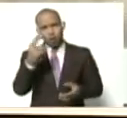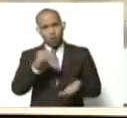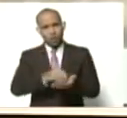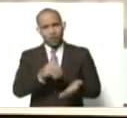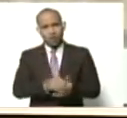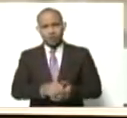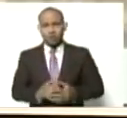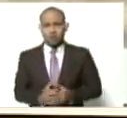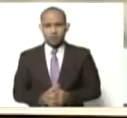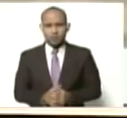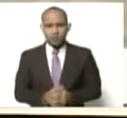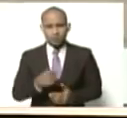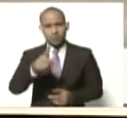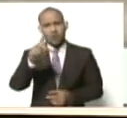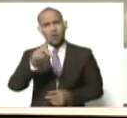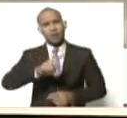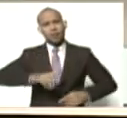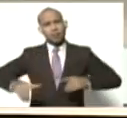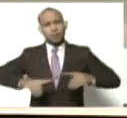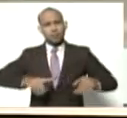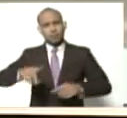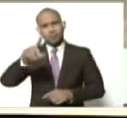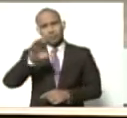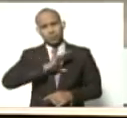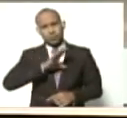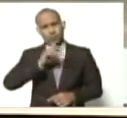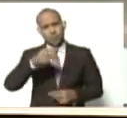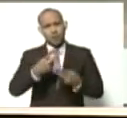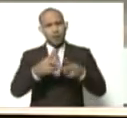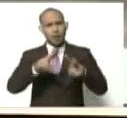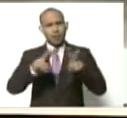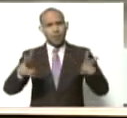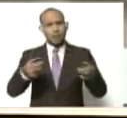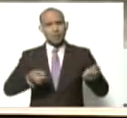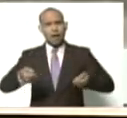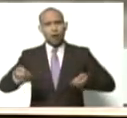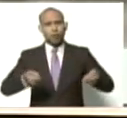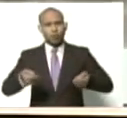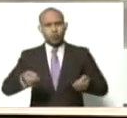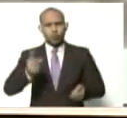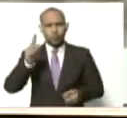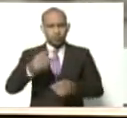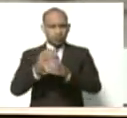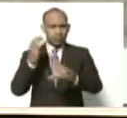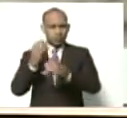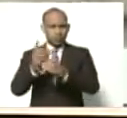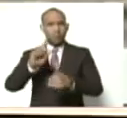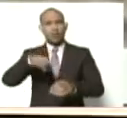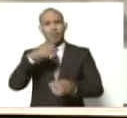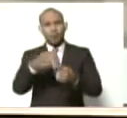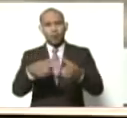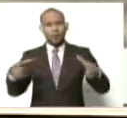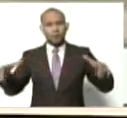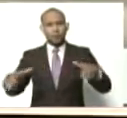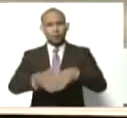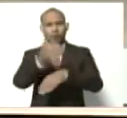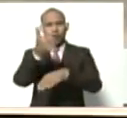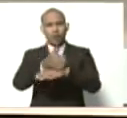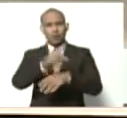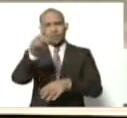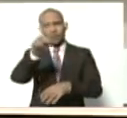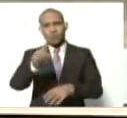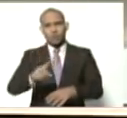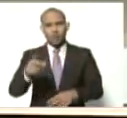Amaro, que era delegado de los trabajadores de Metrobús de La Paz también. Y después fui directivo del sindicato del Metro de